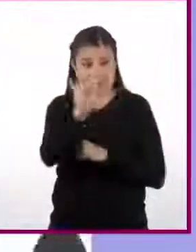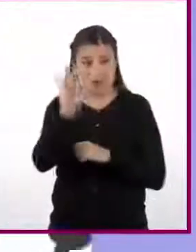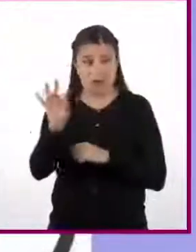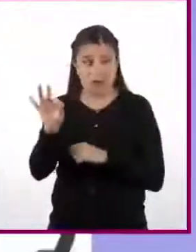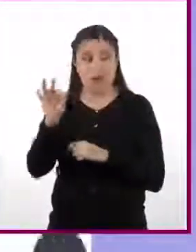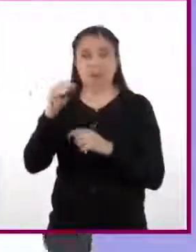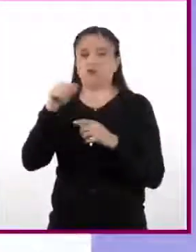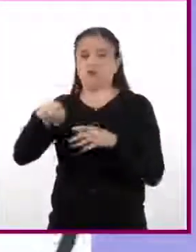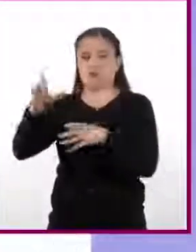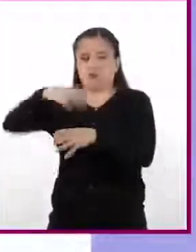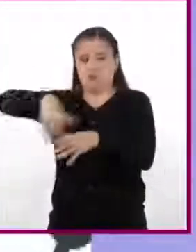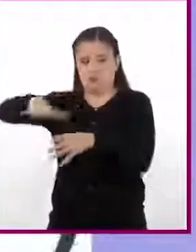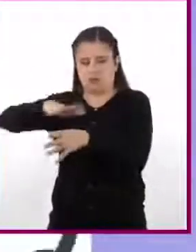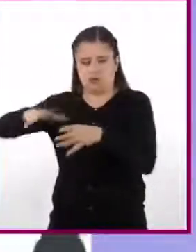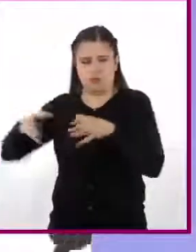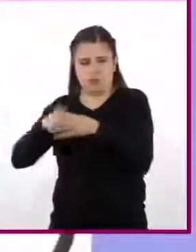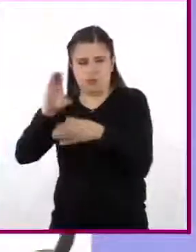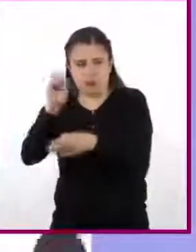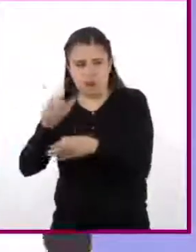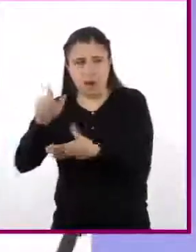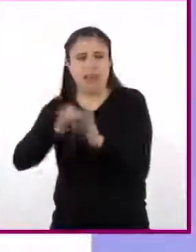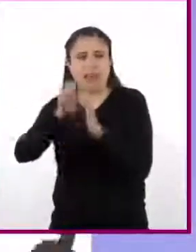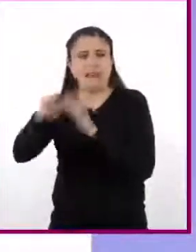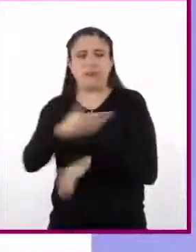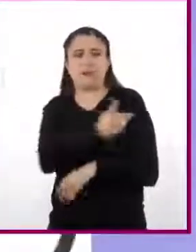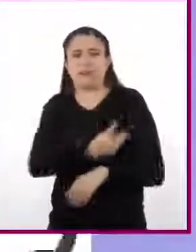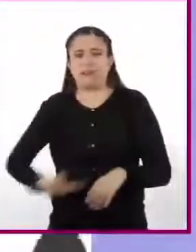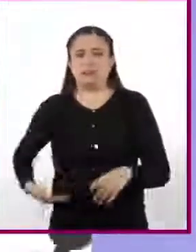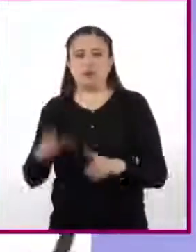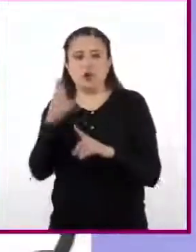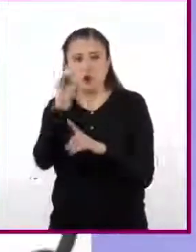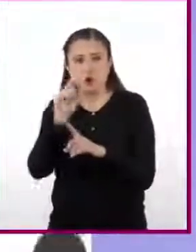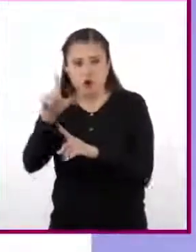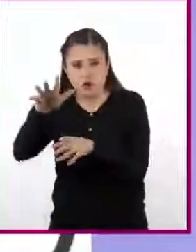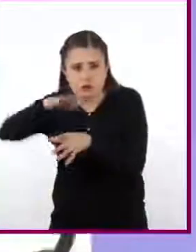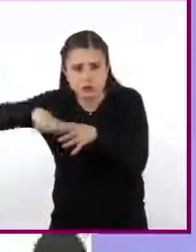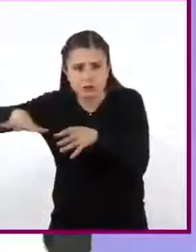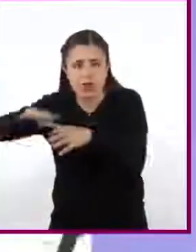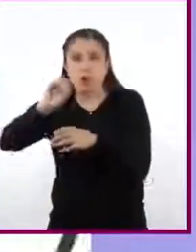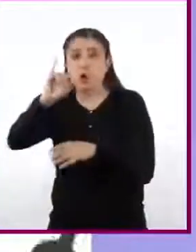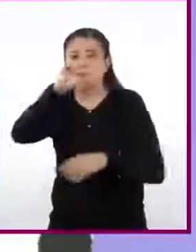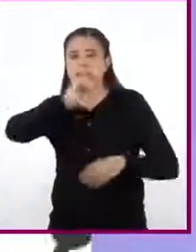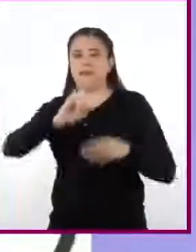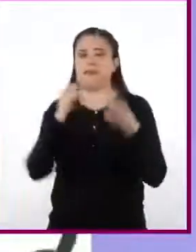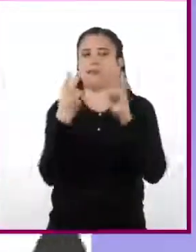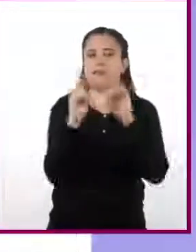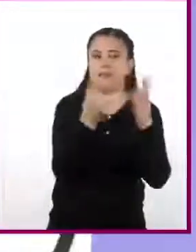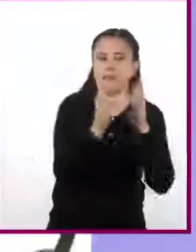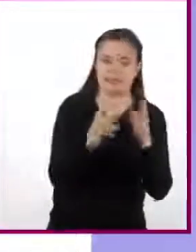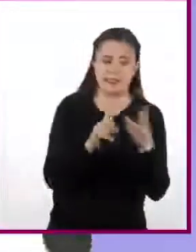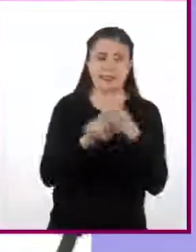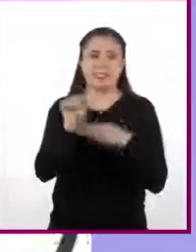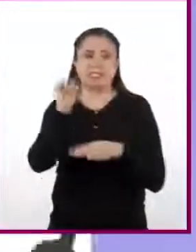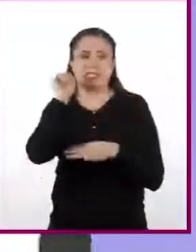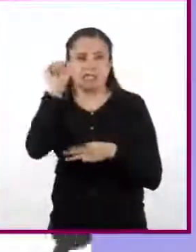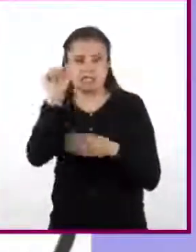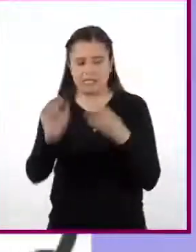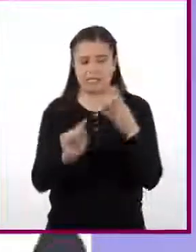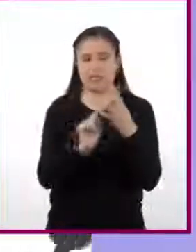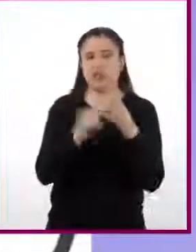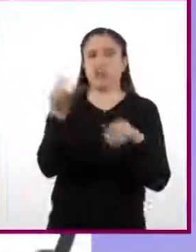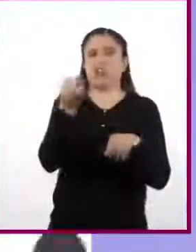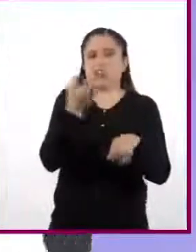nuestra colonia, como por ejemplo, el presidente de colonia o el jefe vecinal, los síndicos, los tesoreros,